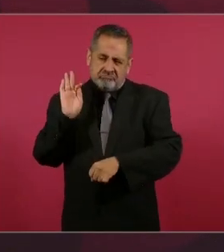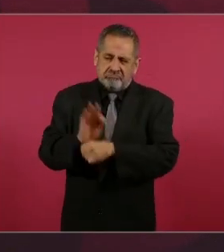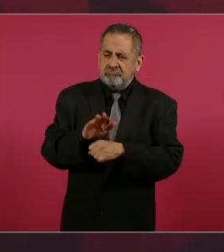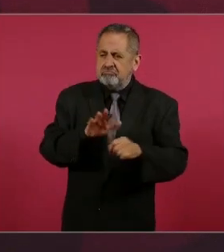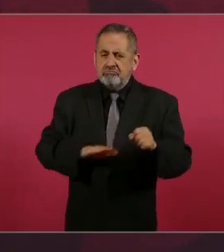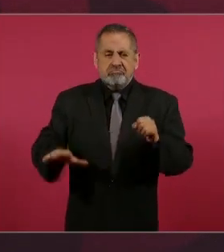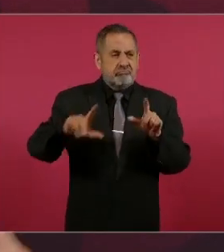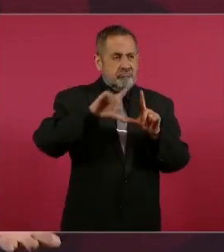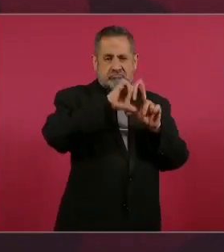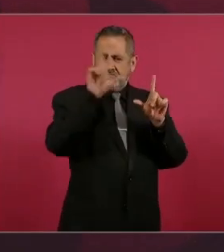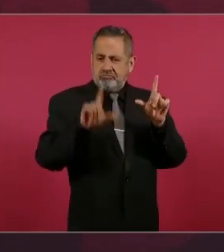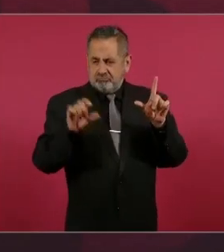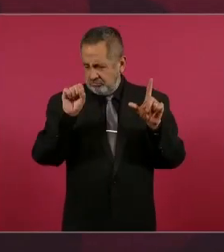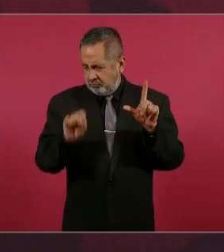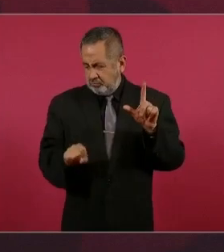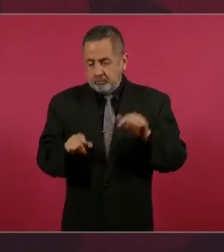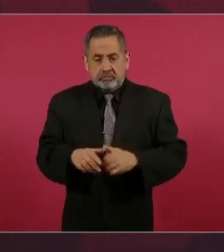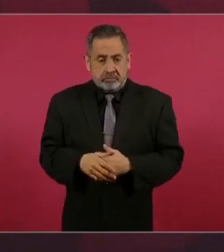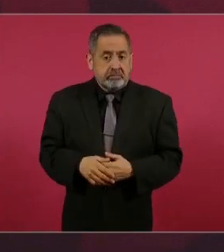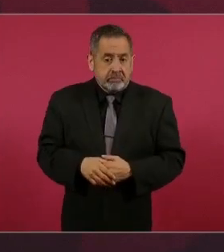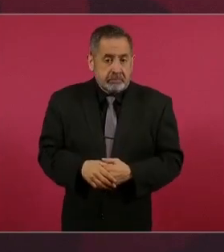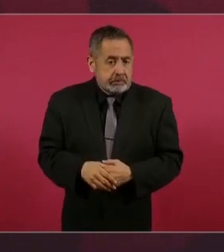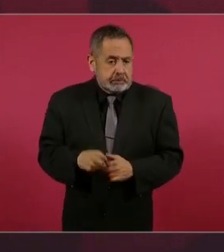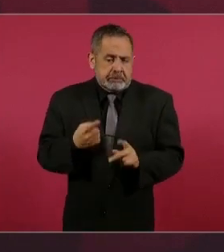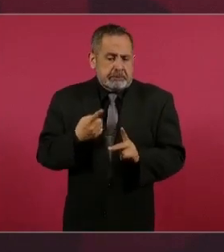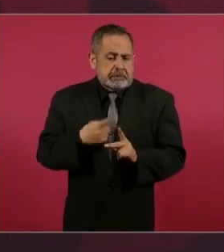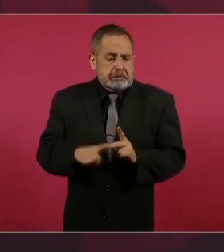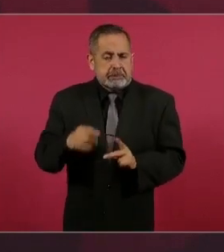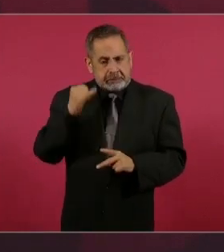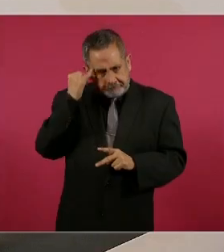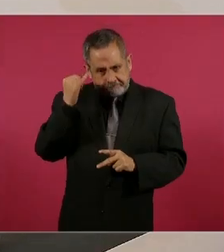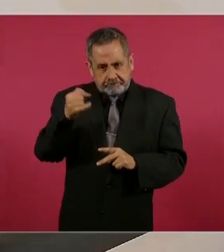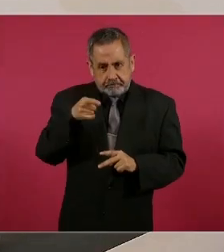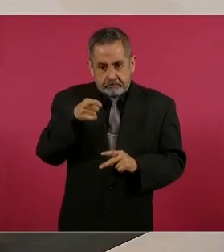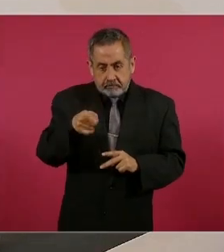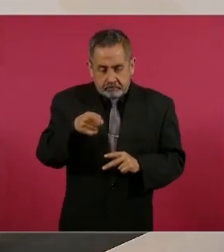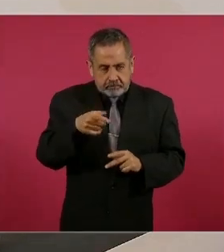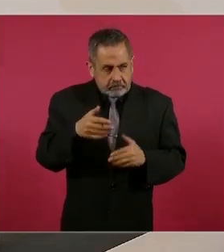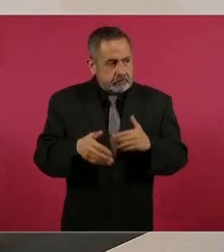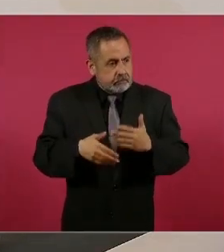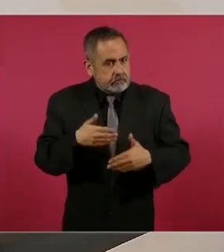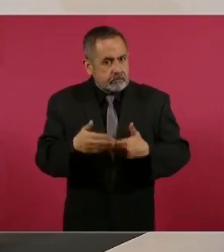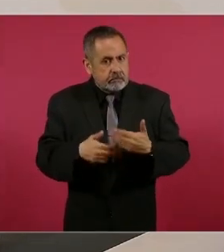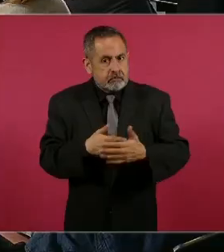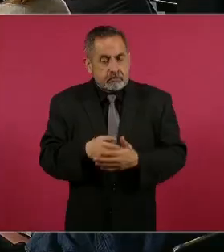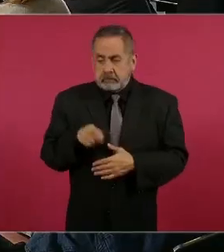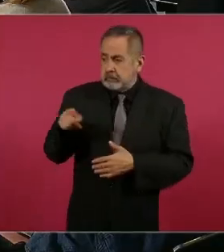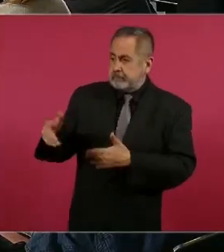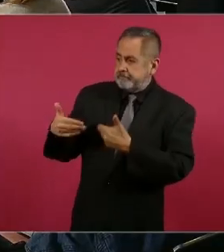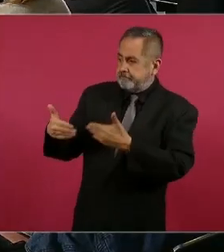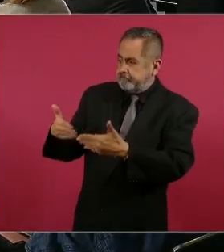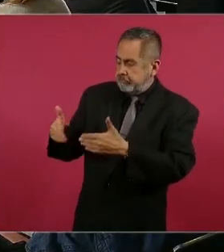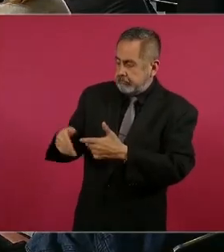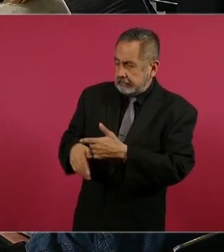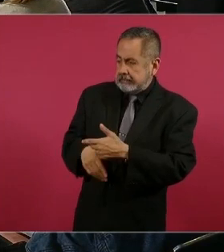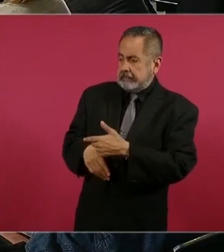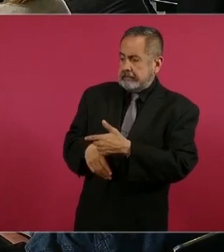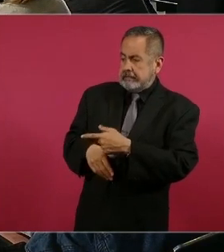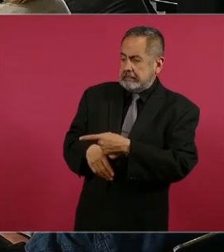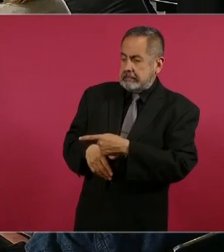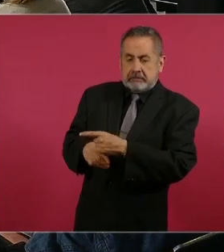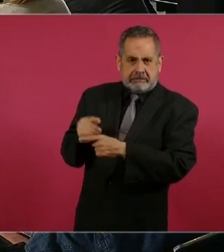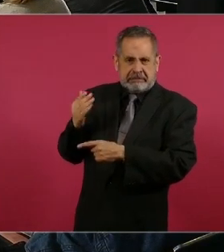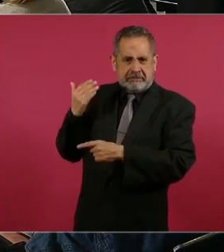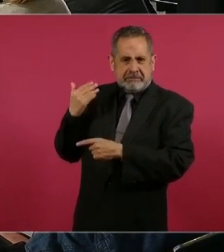sur-sureste. Entonces, así comenzamos. Pero esto que está pasando en Panamá, que es